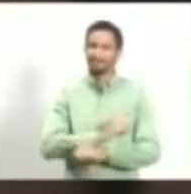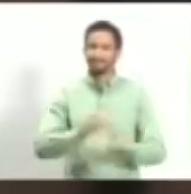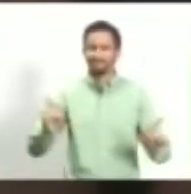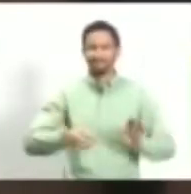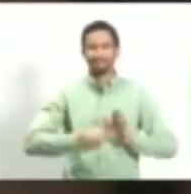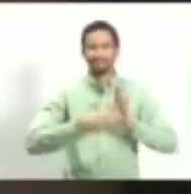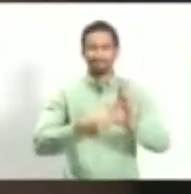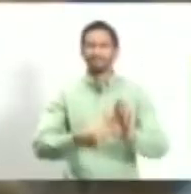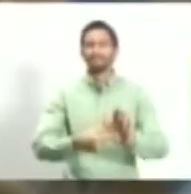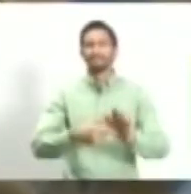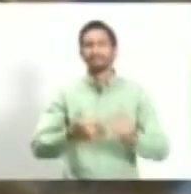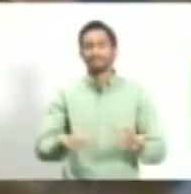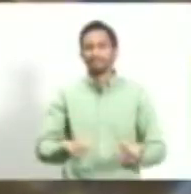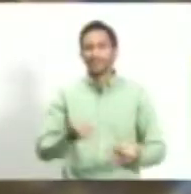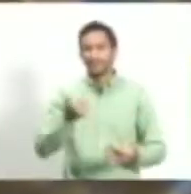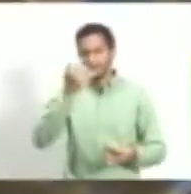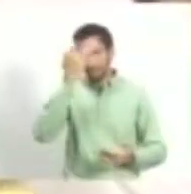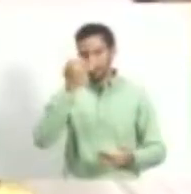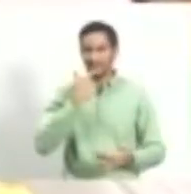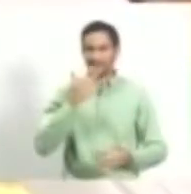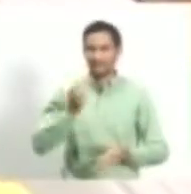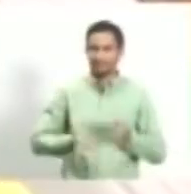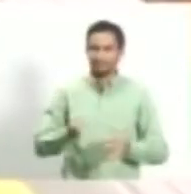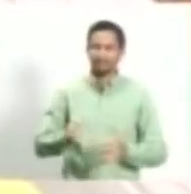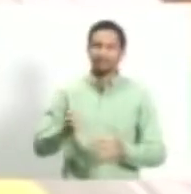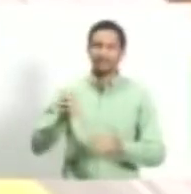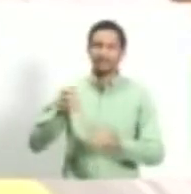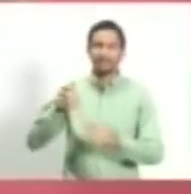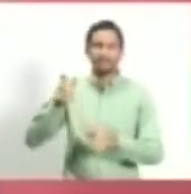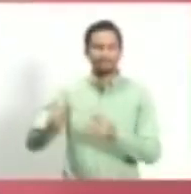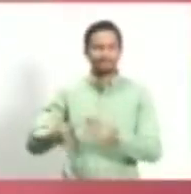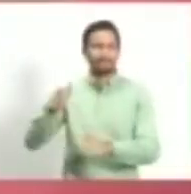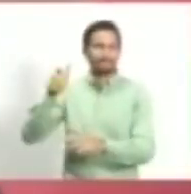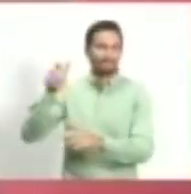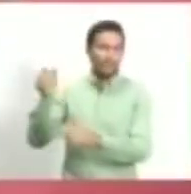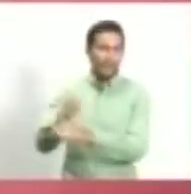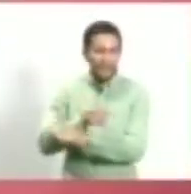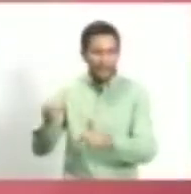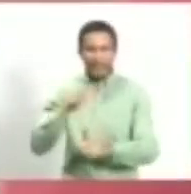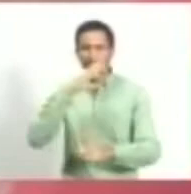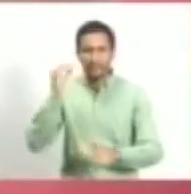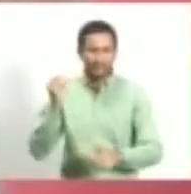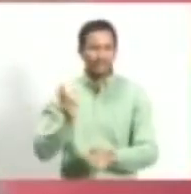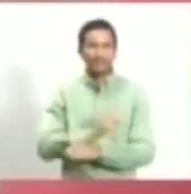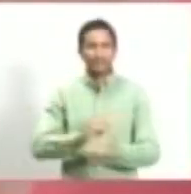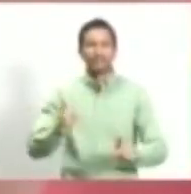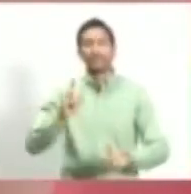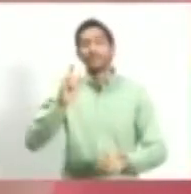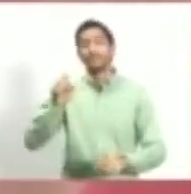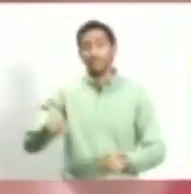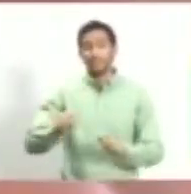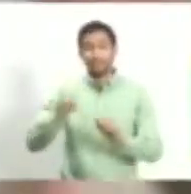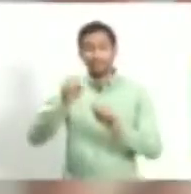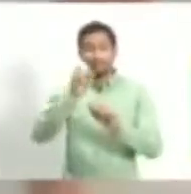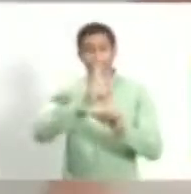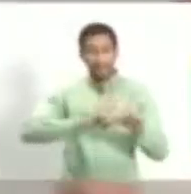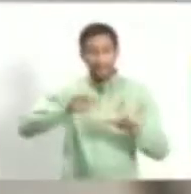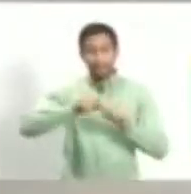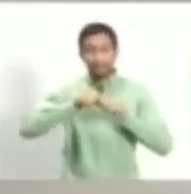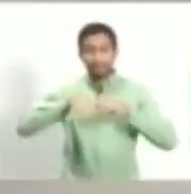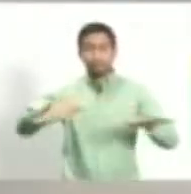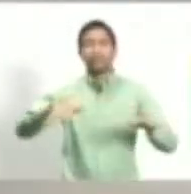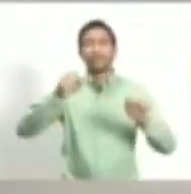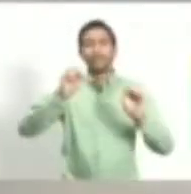su propia mano. Las autoridades han advertido que difundir este tipo de videos podría acarrear cárcel entre 10 y 15